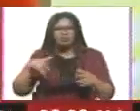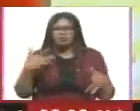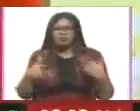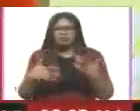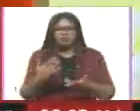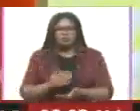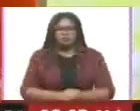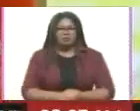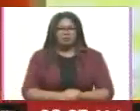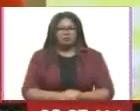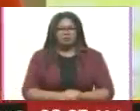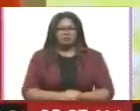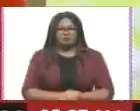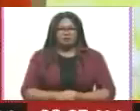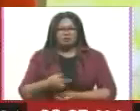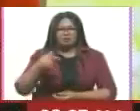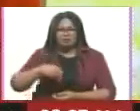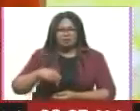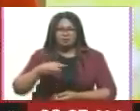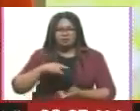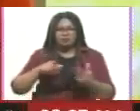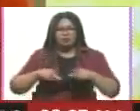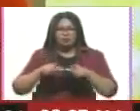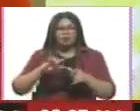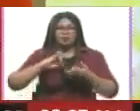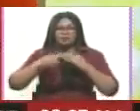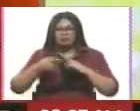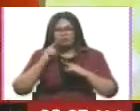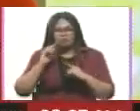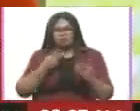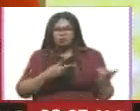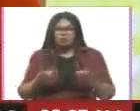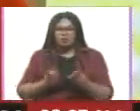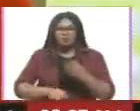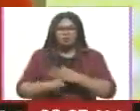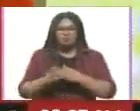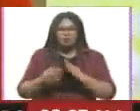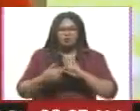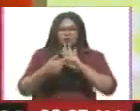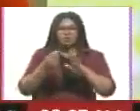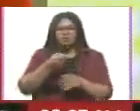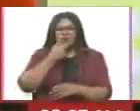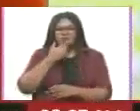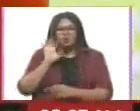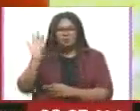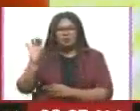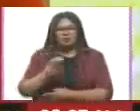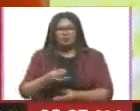académicas. Y desde acá, desde la Facultad de Arquitectura, los invitamos a seguir exaltando a nuestro hermoso